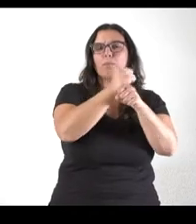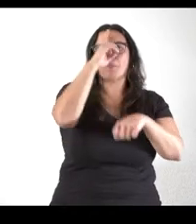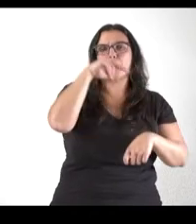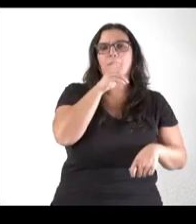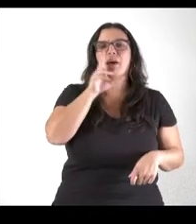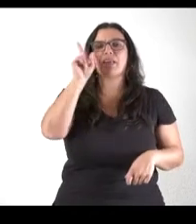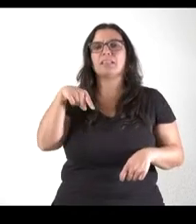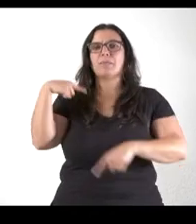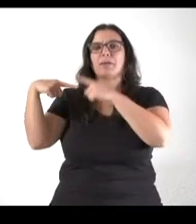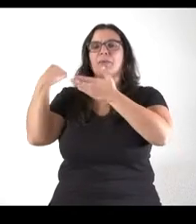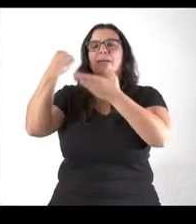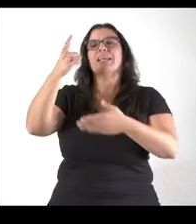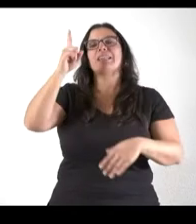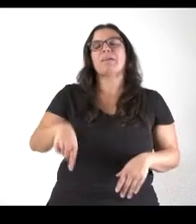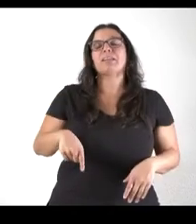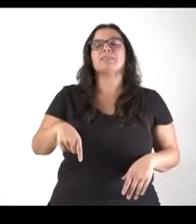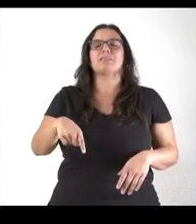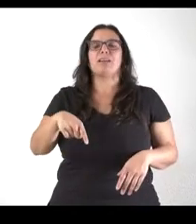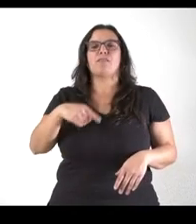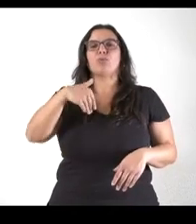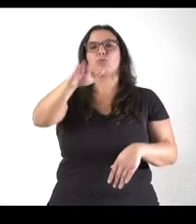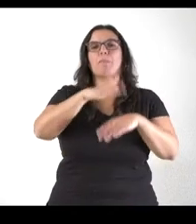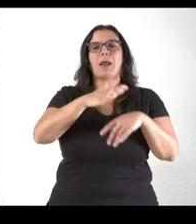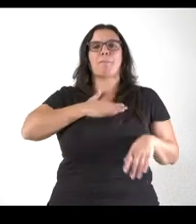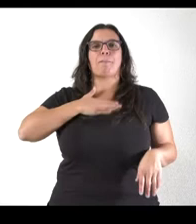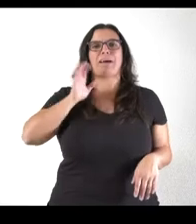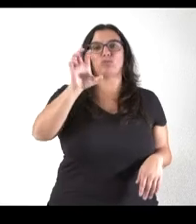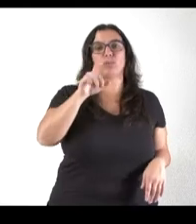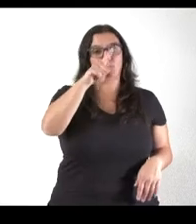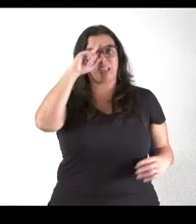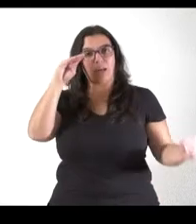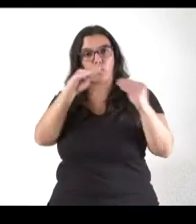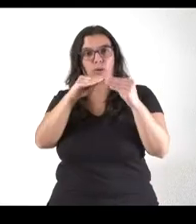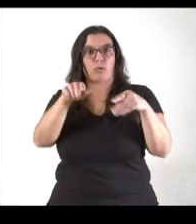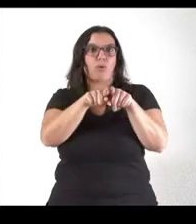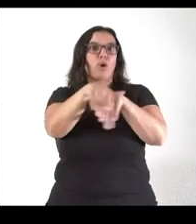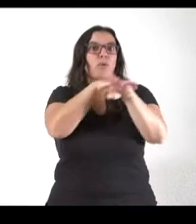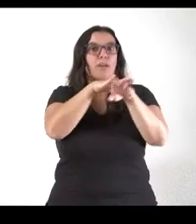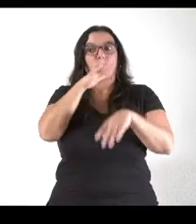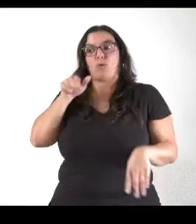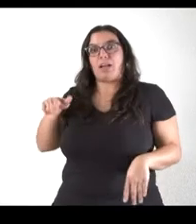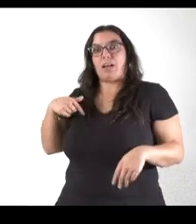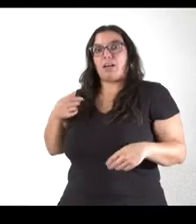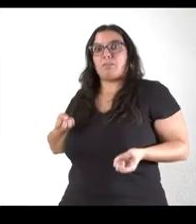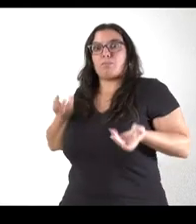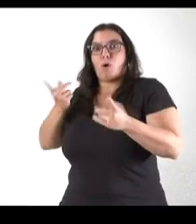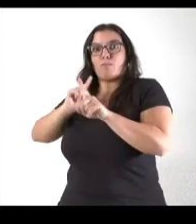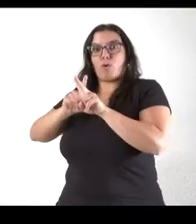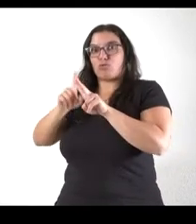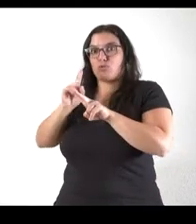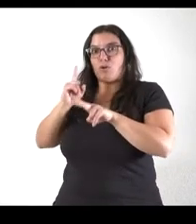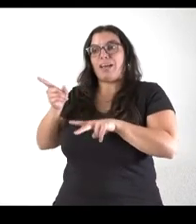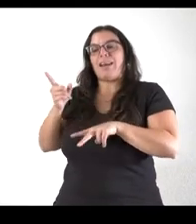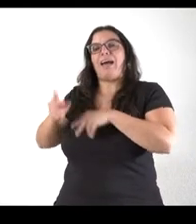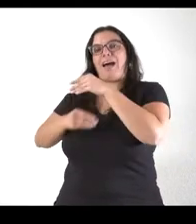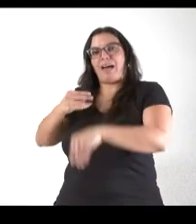que el futuro era de Los Patriotas ustedes están de acuerdo con esta manifestación como gobierno porque él lo hace no como vox lo hace como